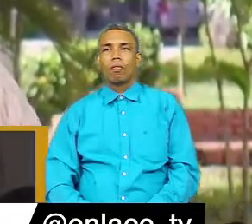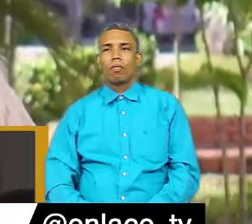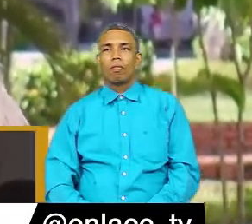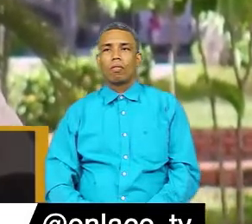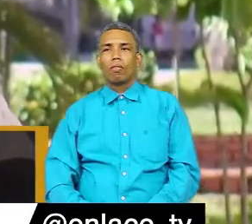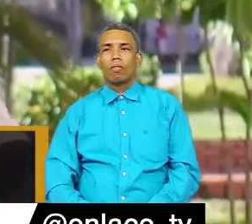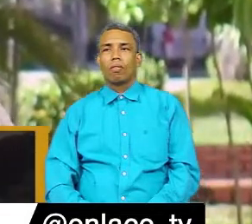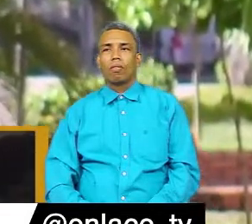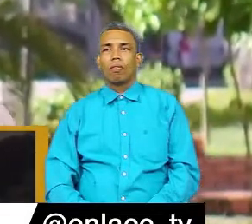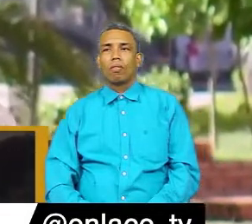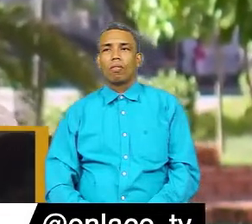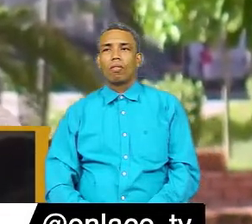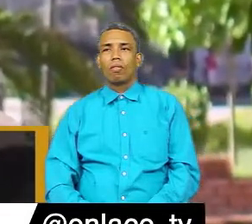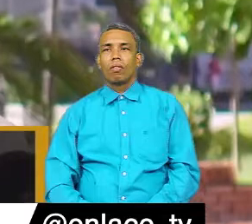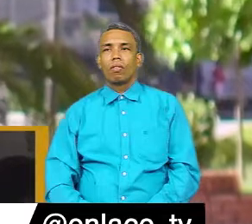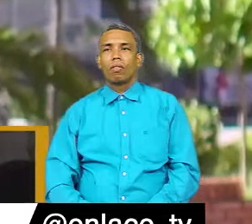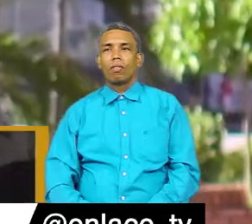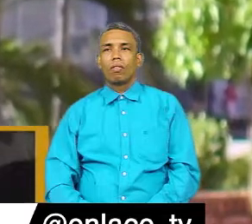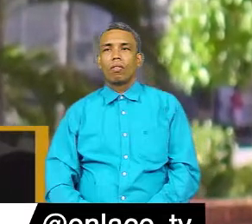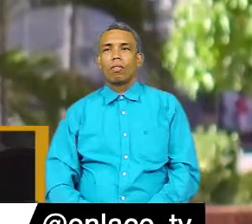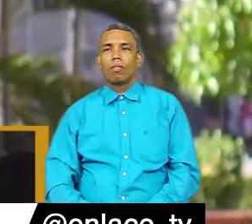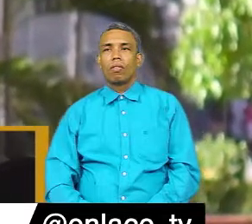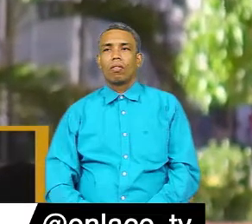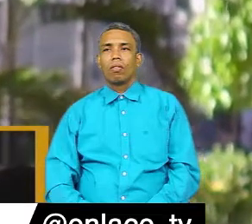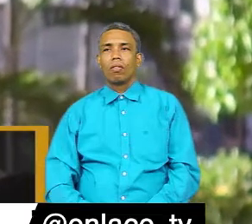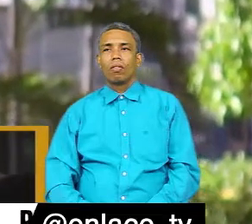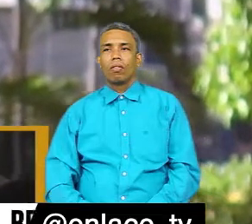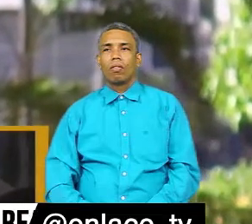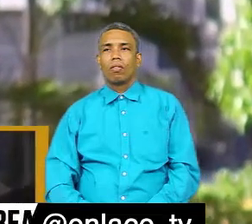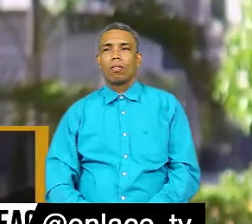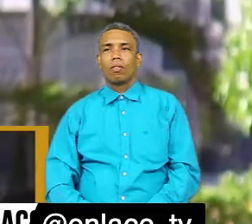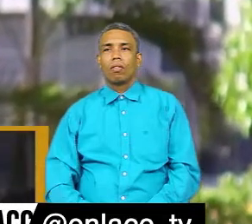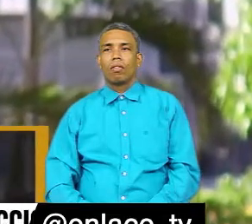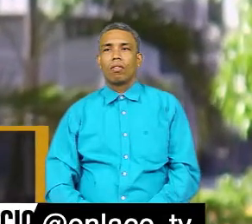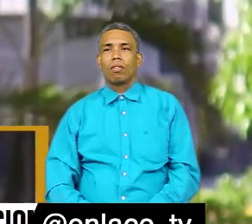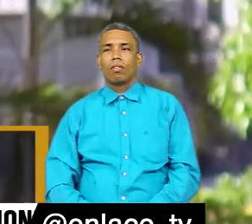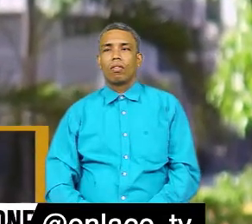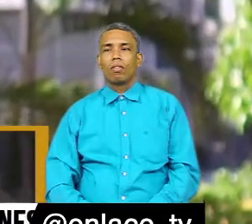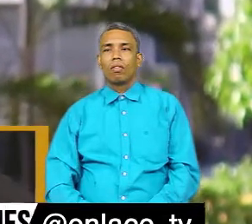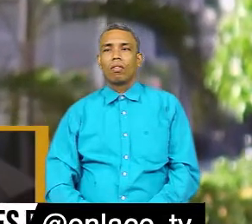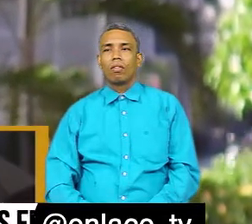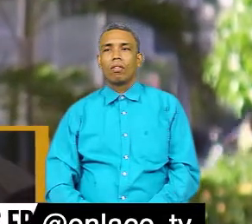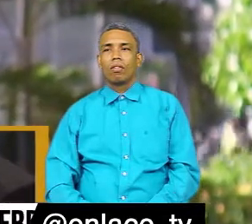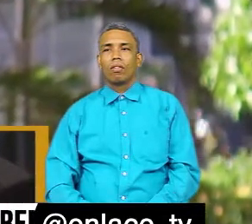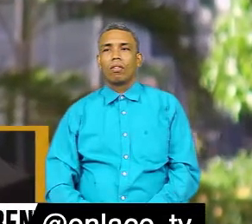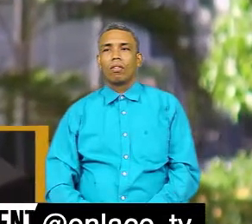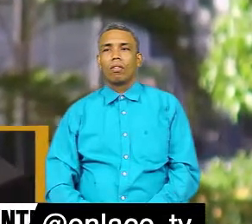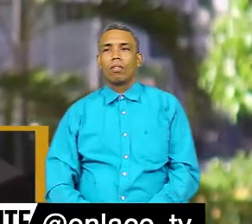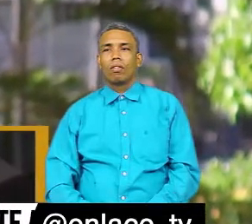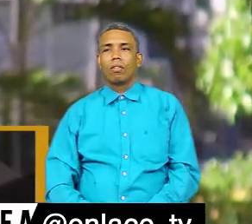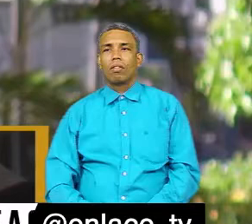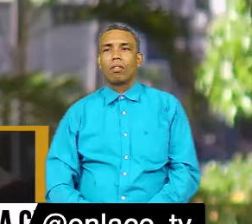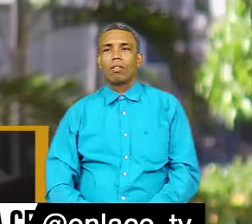Tiene los ojos indios, como me gustan a mí. Tiene los